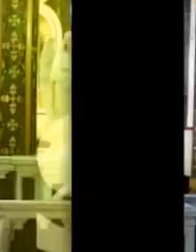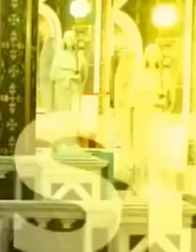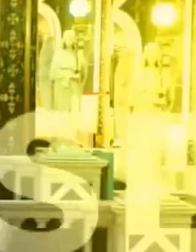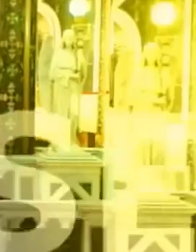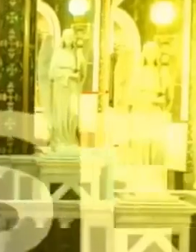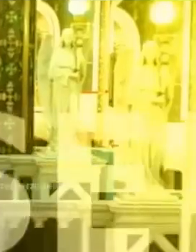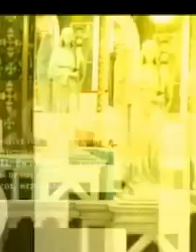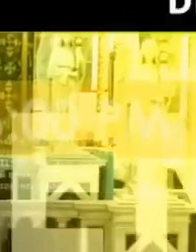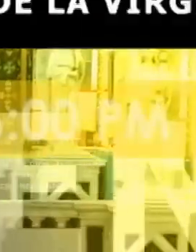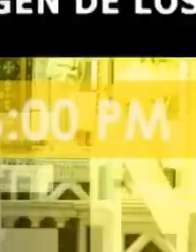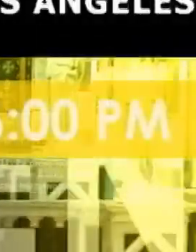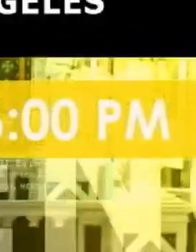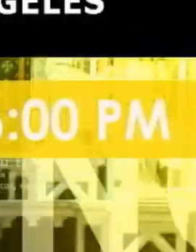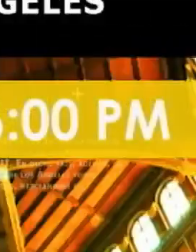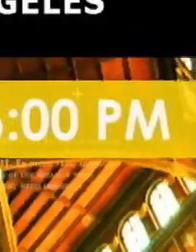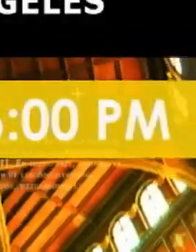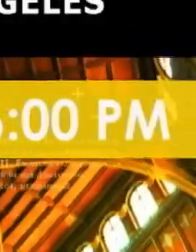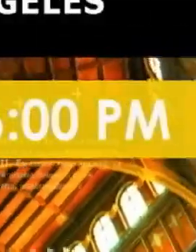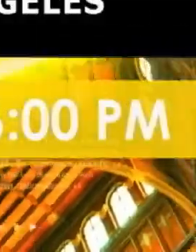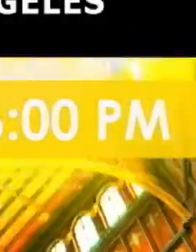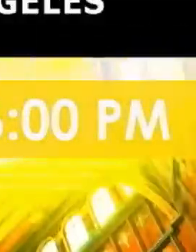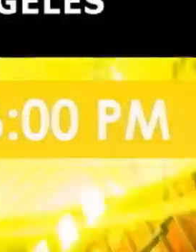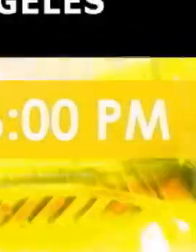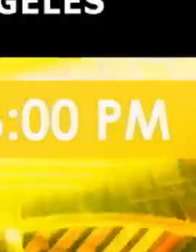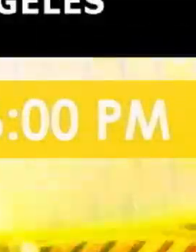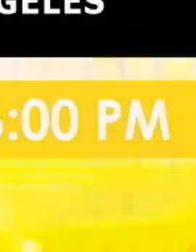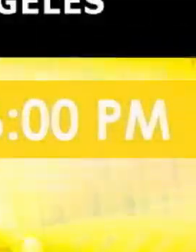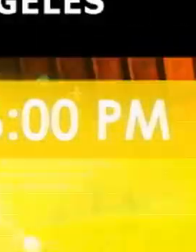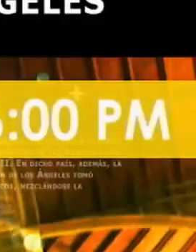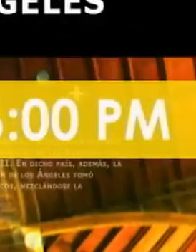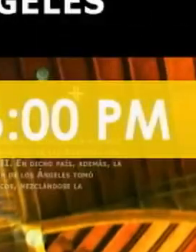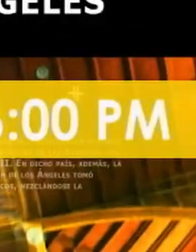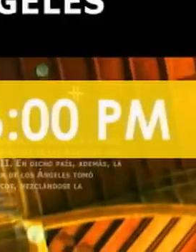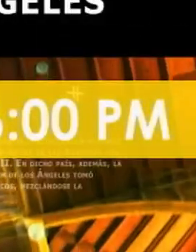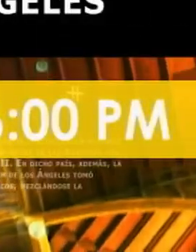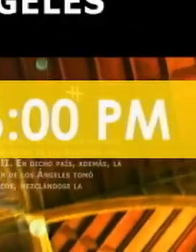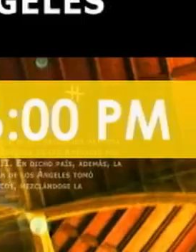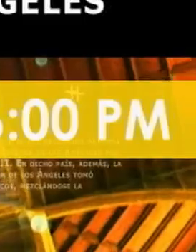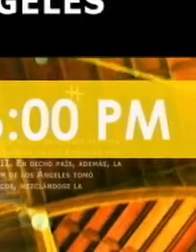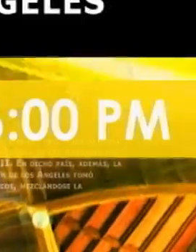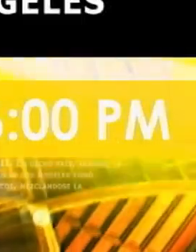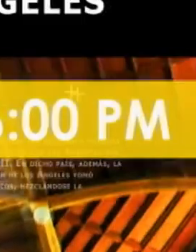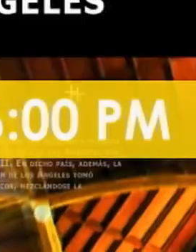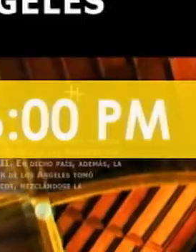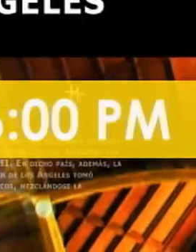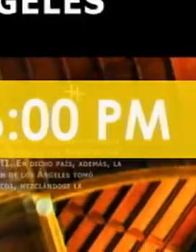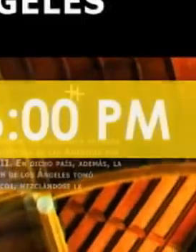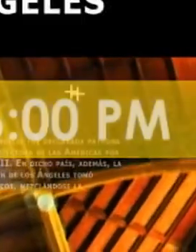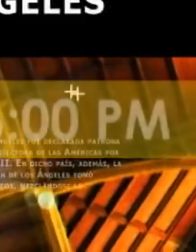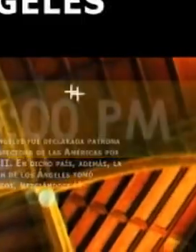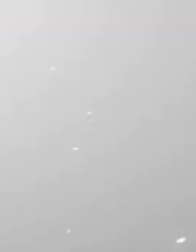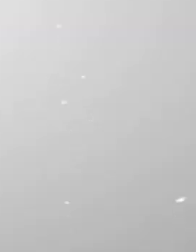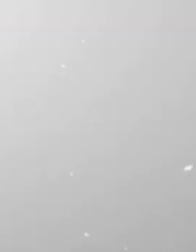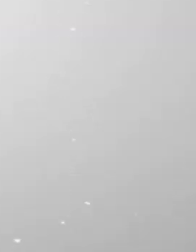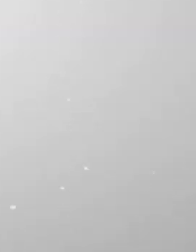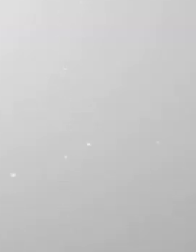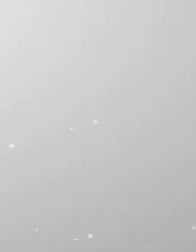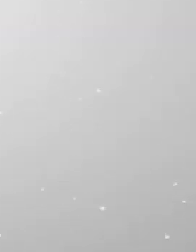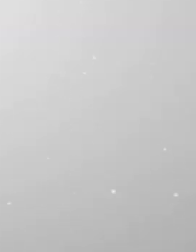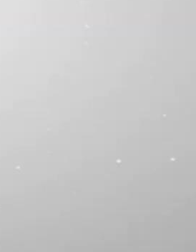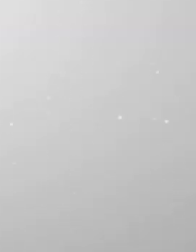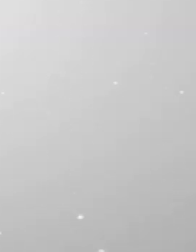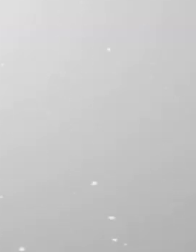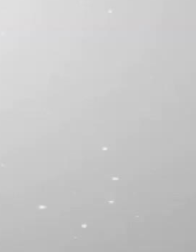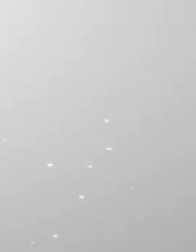Ángeles, el domingo 2 de agosto a las 6 de la tarde, solo por 13, Costa Rica